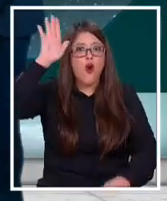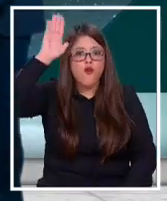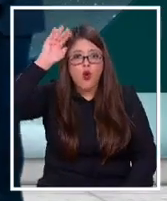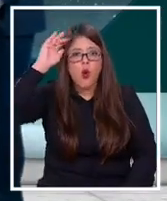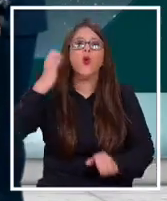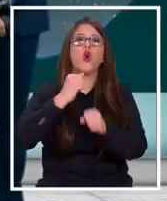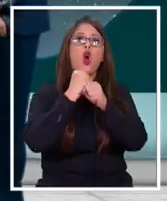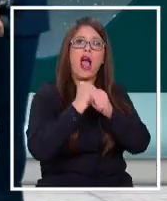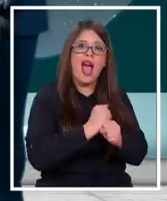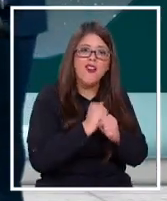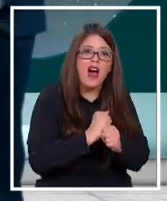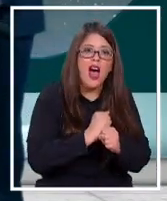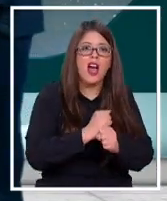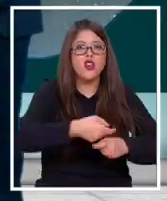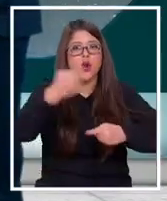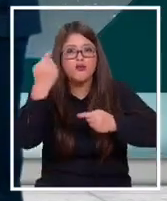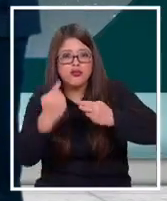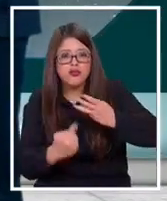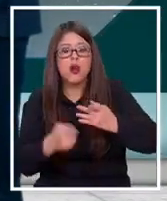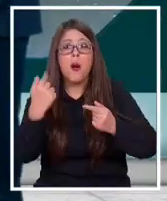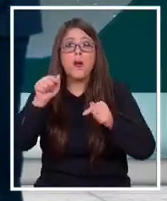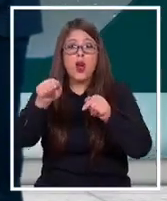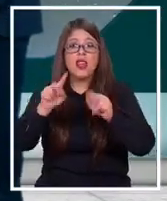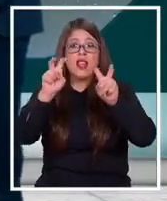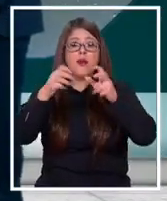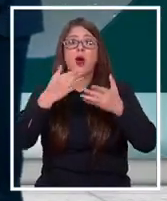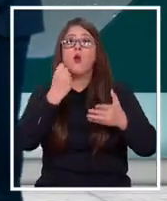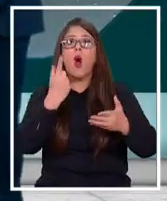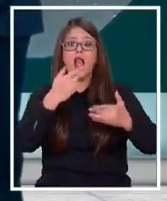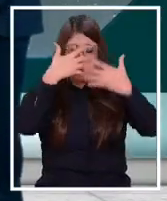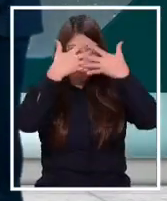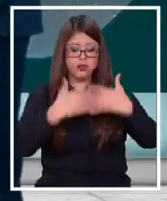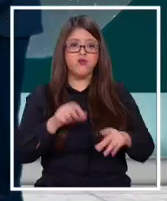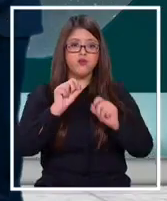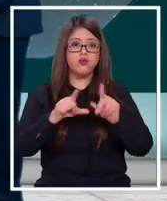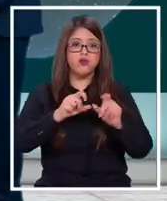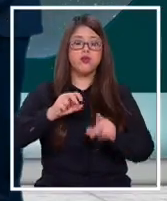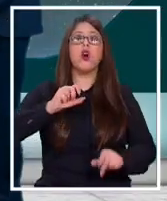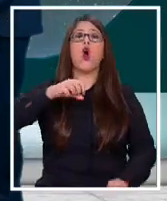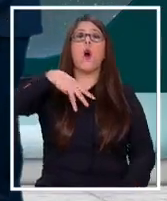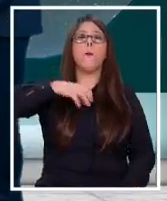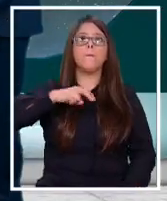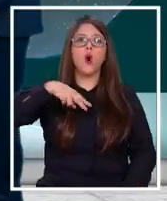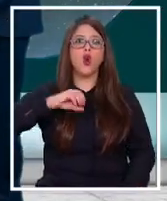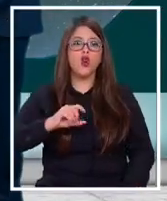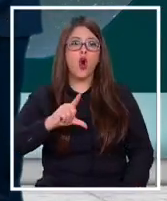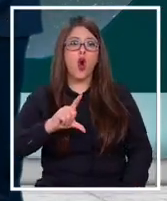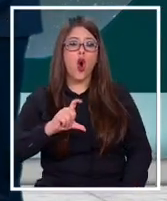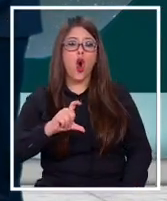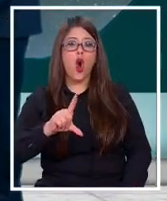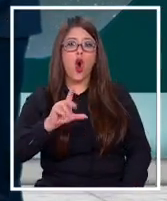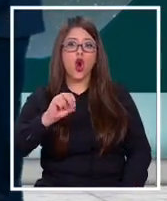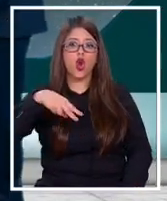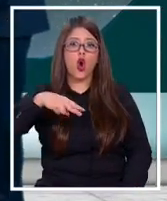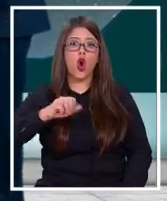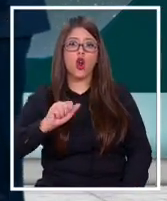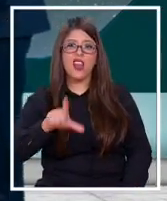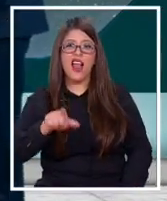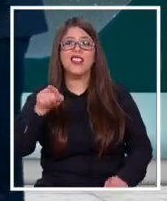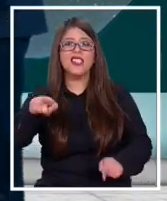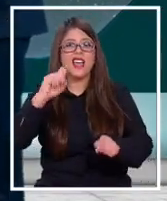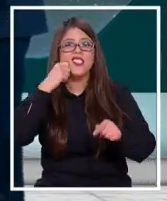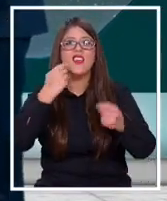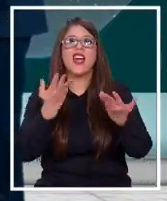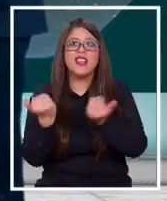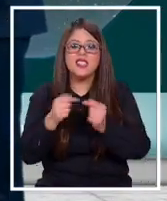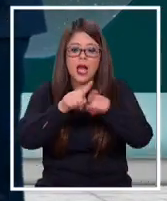Tal cual. Y la generación de anticuerpos monoclonales, lo que se produce en laboratorios y se requiere una tecnología más avanzada, como